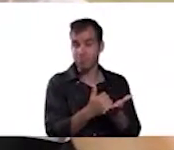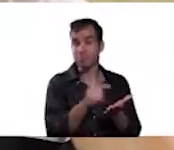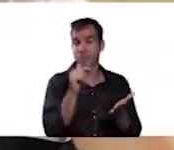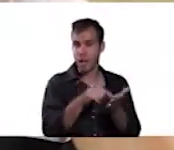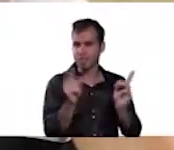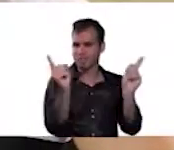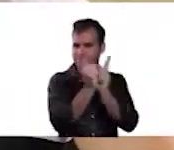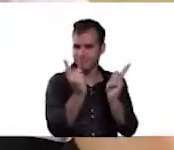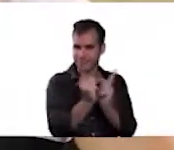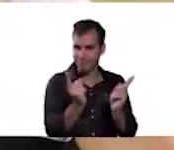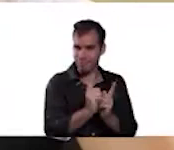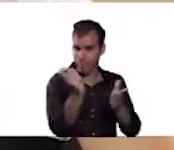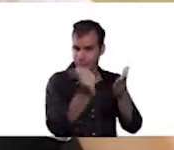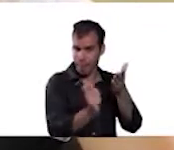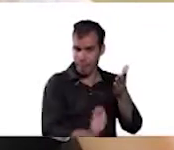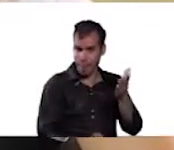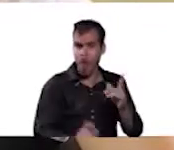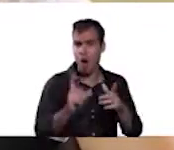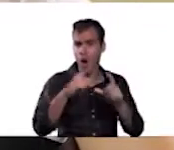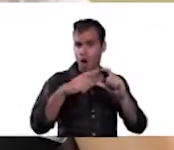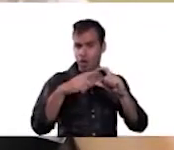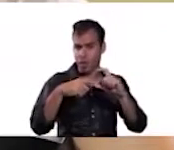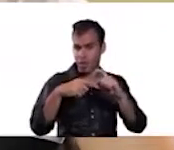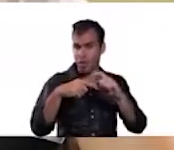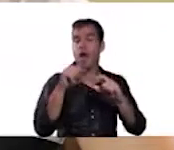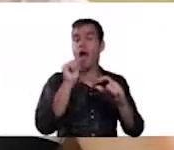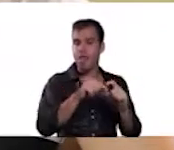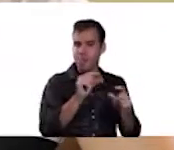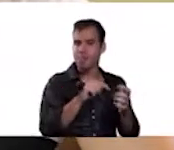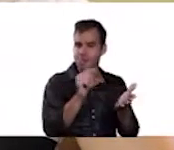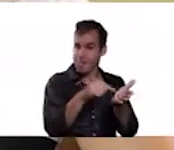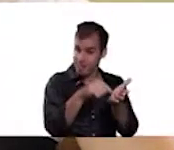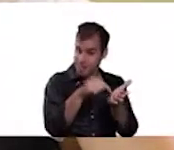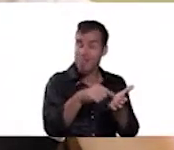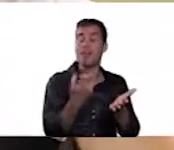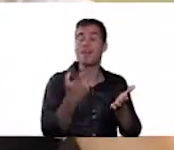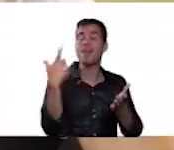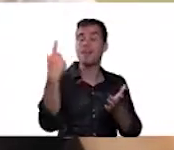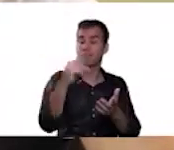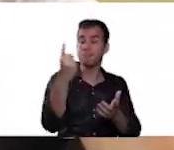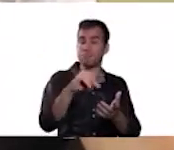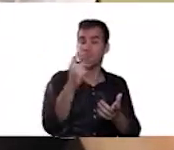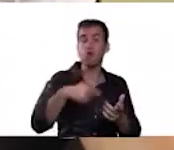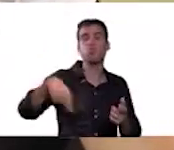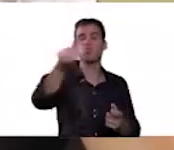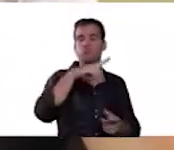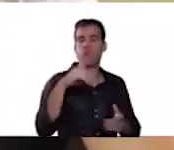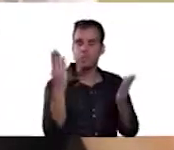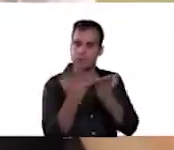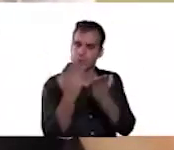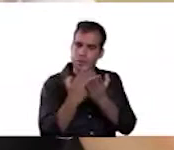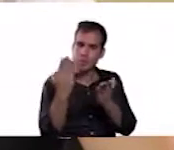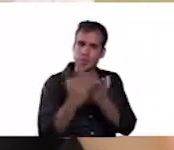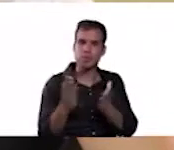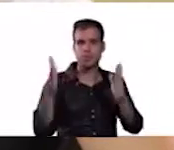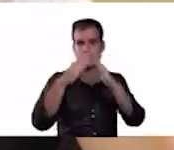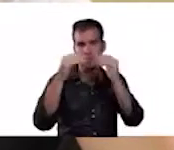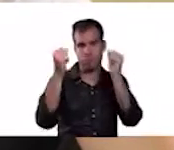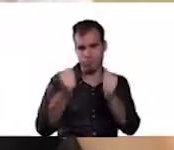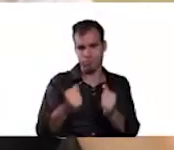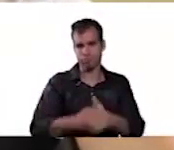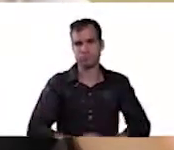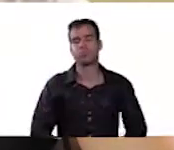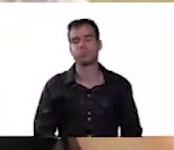van a resumir este contenido y donde están los ejercicios por el cual van a comprobar o probar lo que